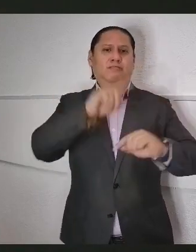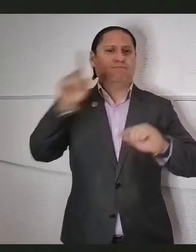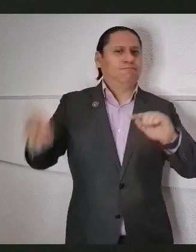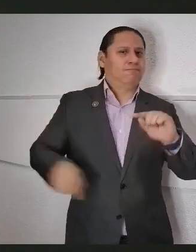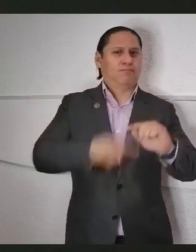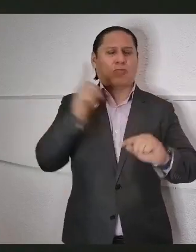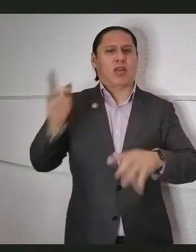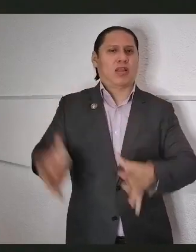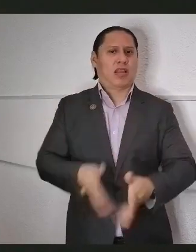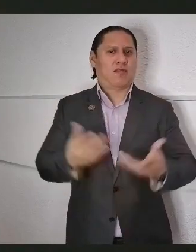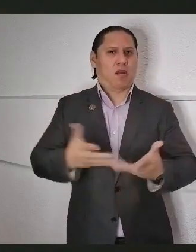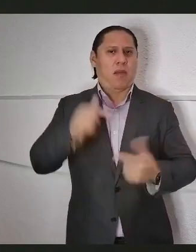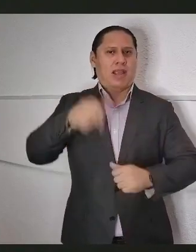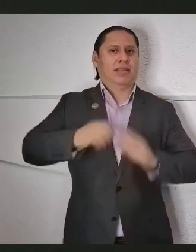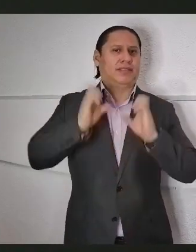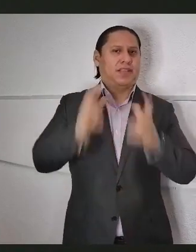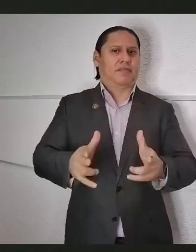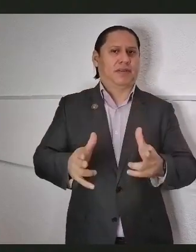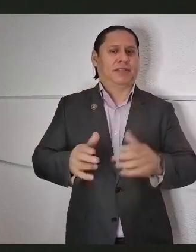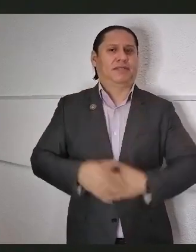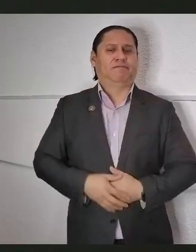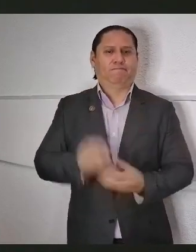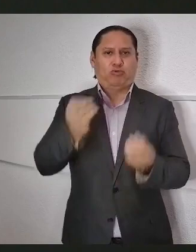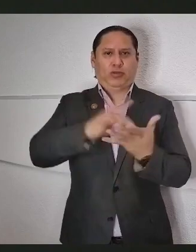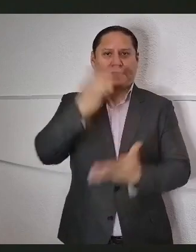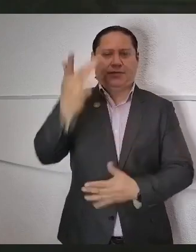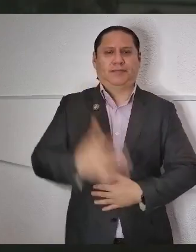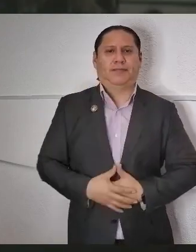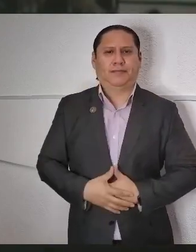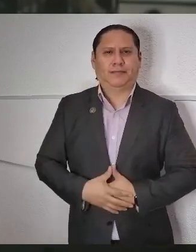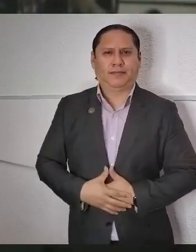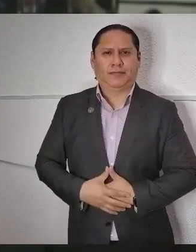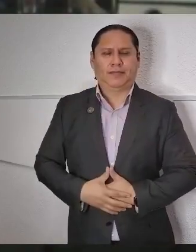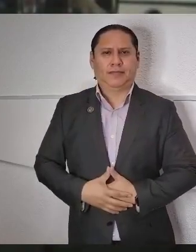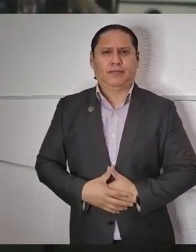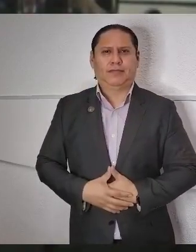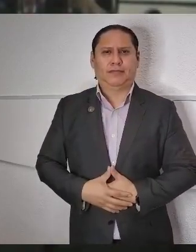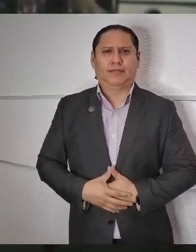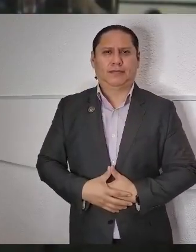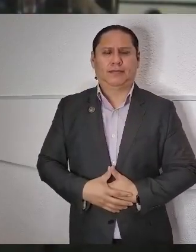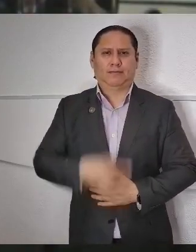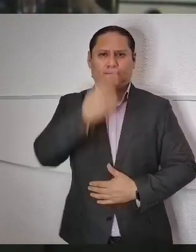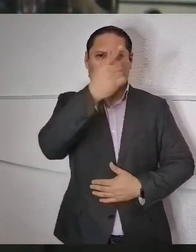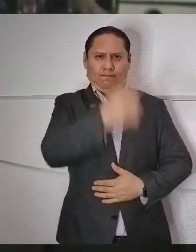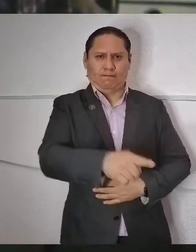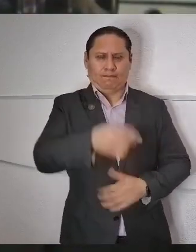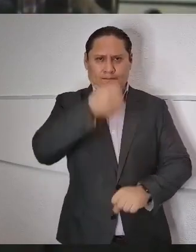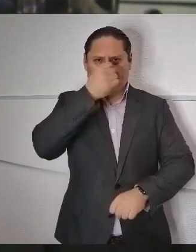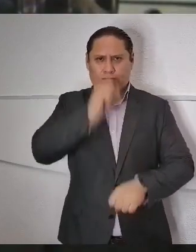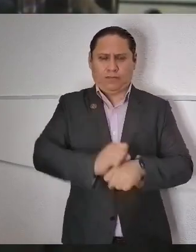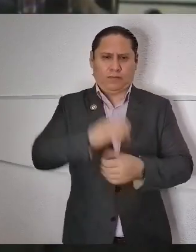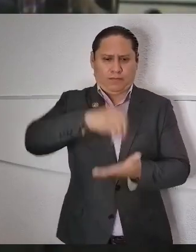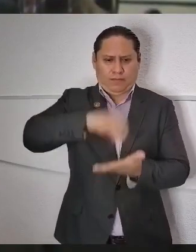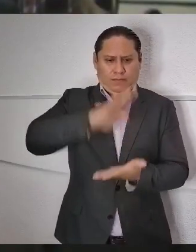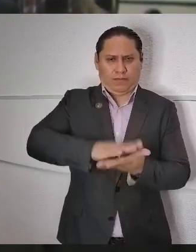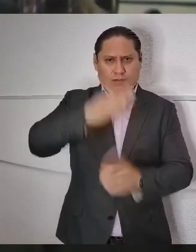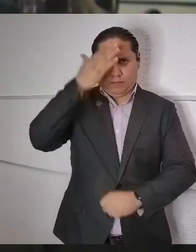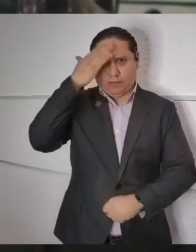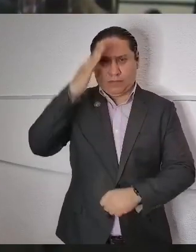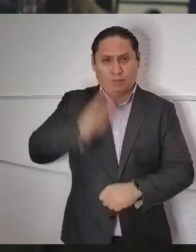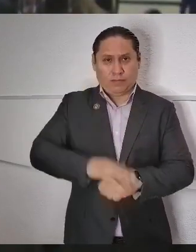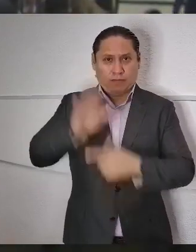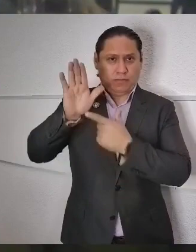sector agropecuario en Chiapas. Es cuanto. Se instruye a la Secretaría a tomar nota de lo